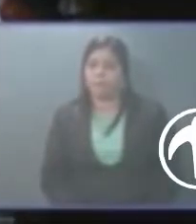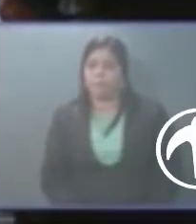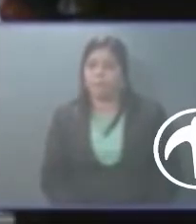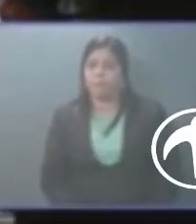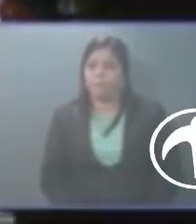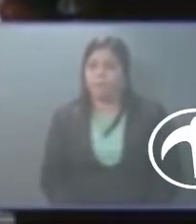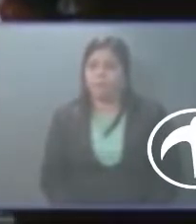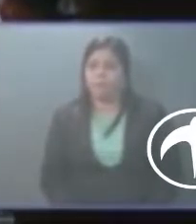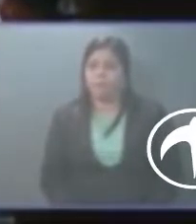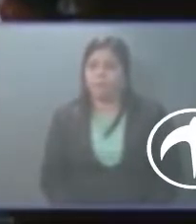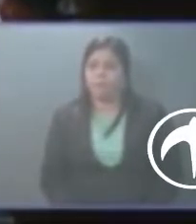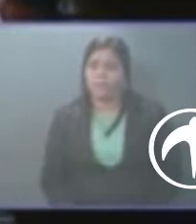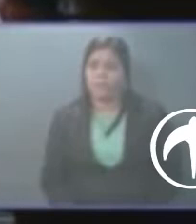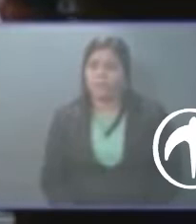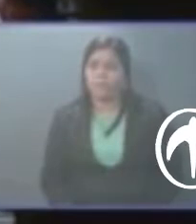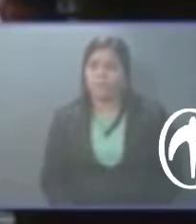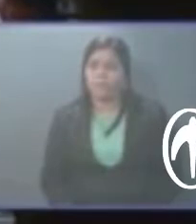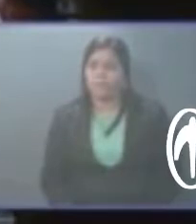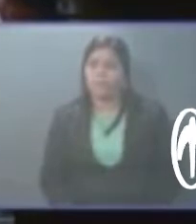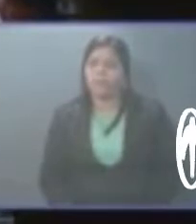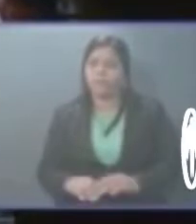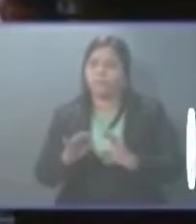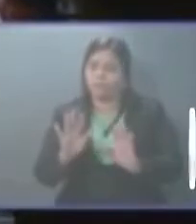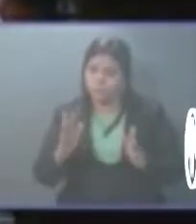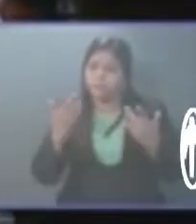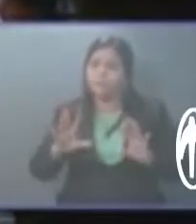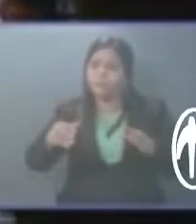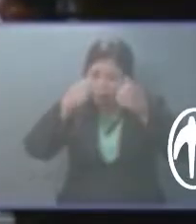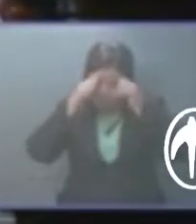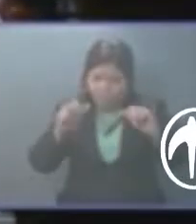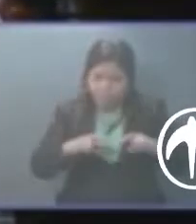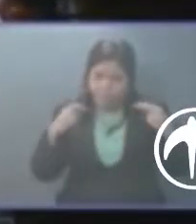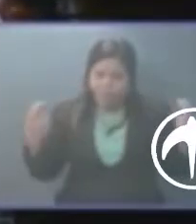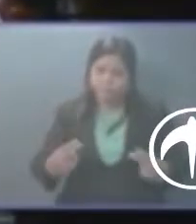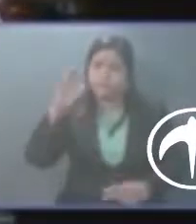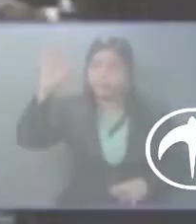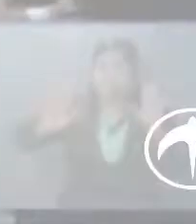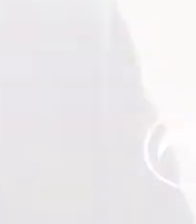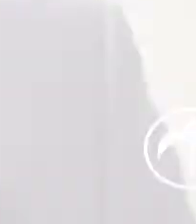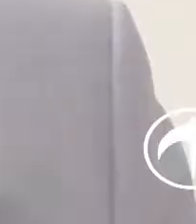La foto, la verdad, aquella. Bueno, ahora sí se aprueba por unanimidad.